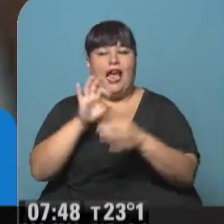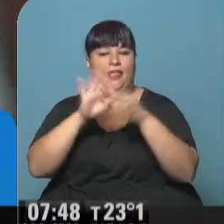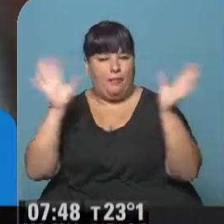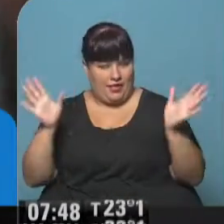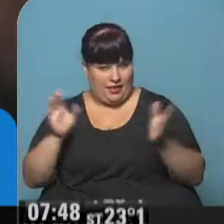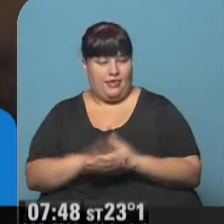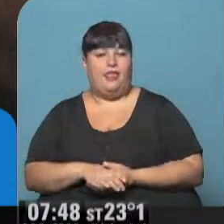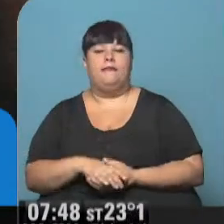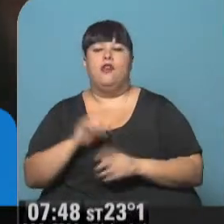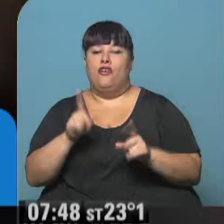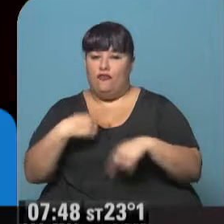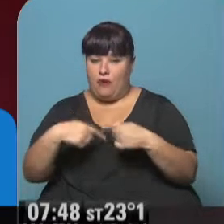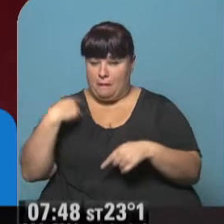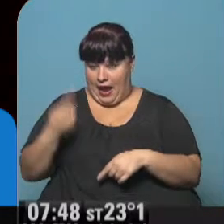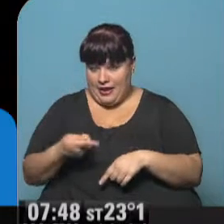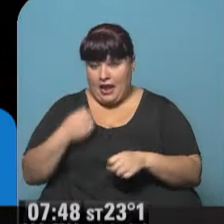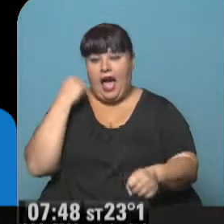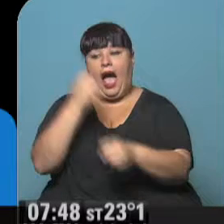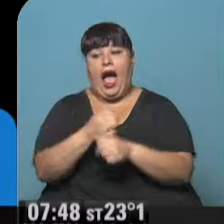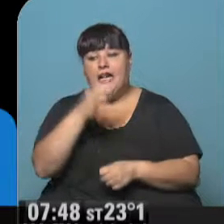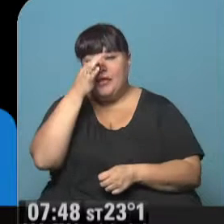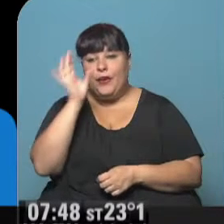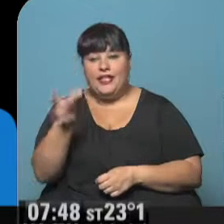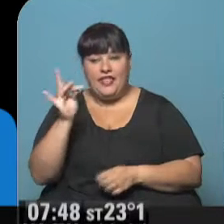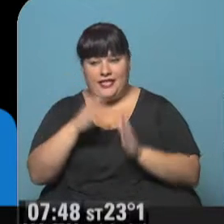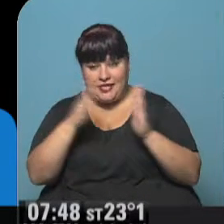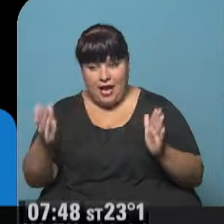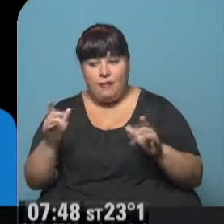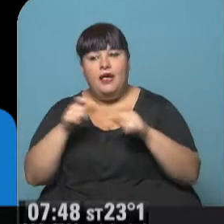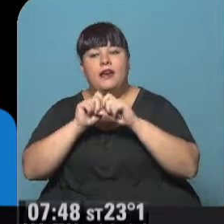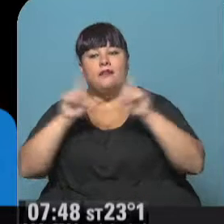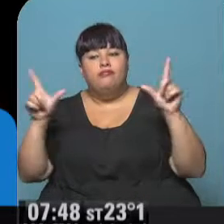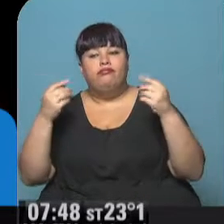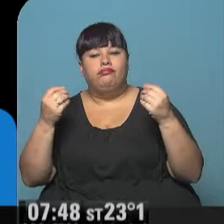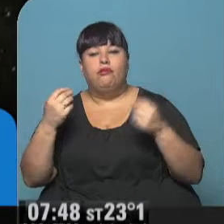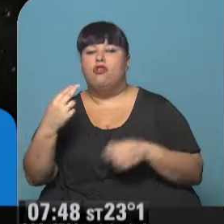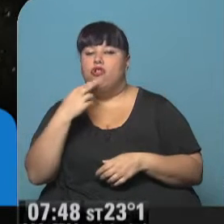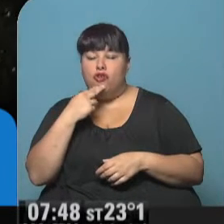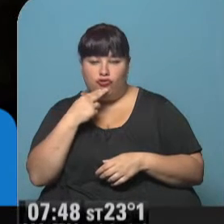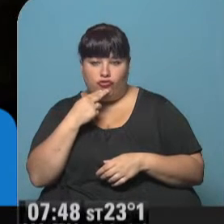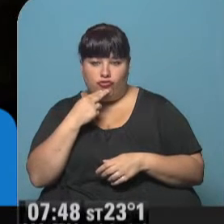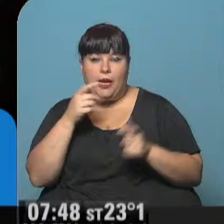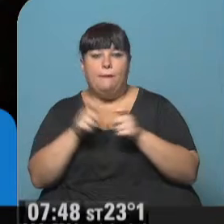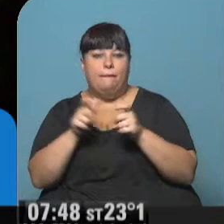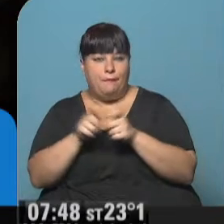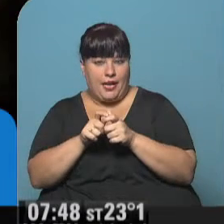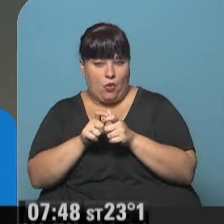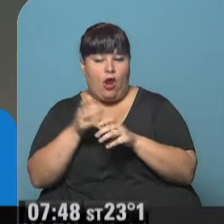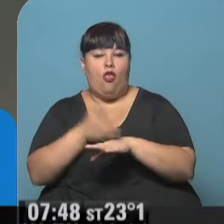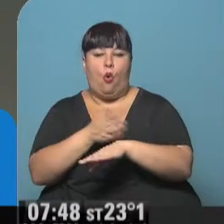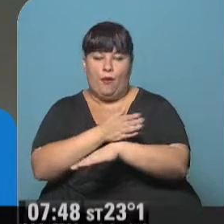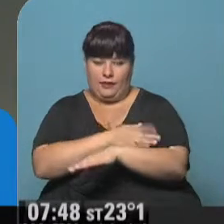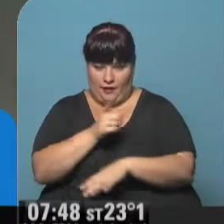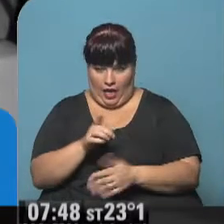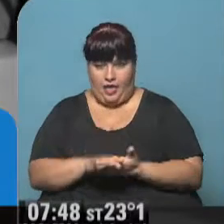Independiente, y va a continuar desde mañana hasta el 20 de diciembre con la proyección de 11 películas